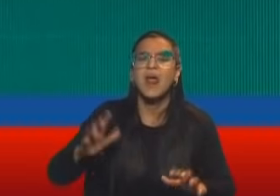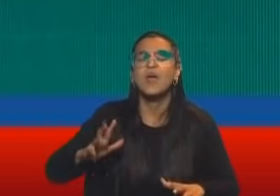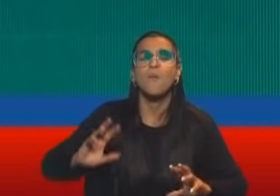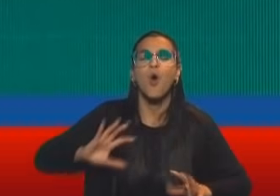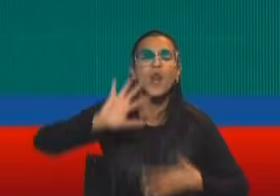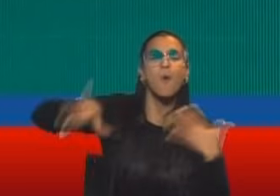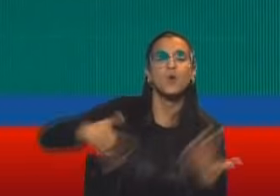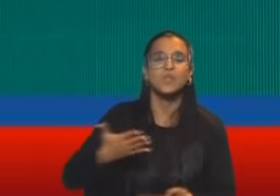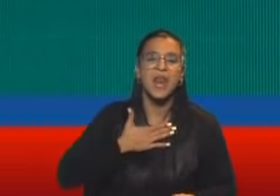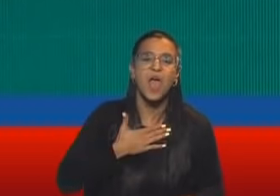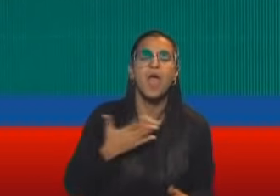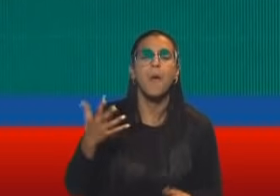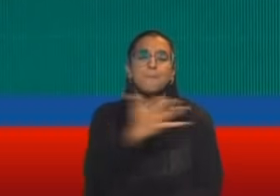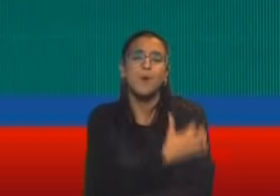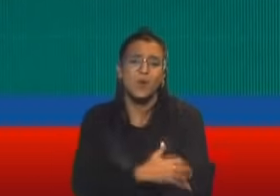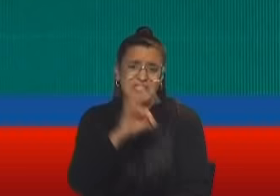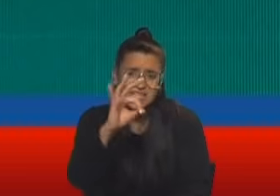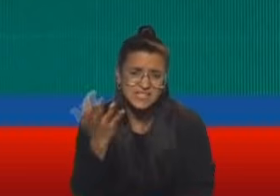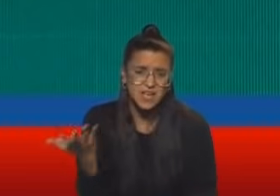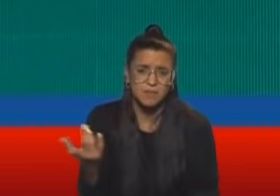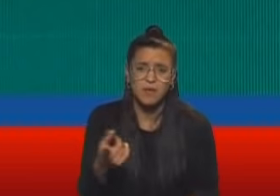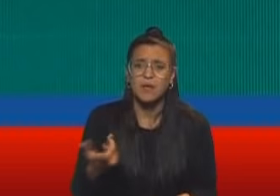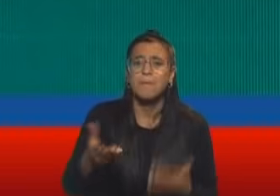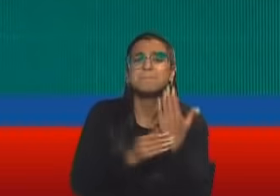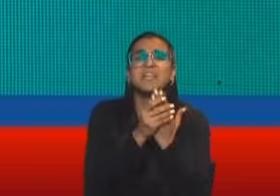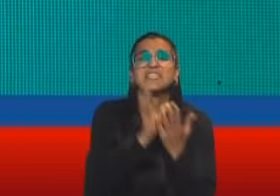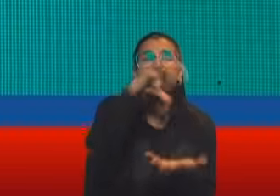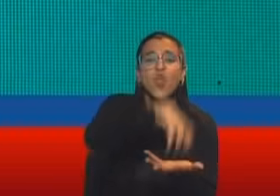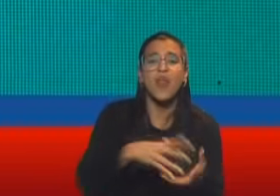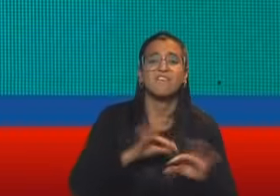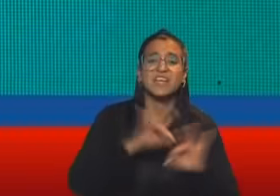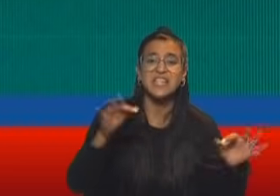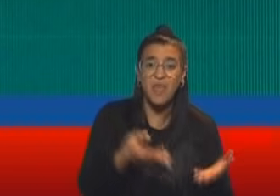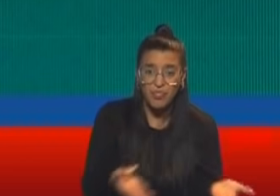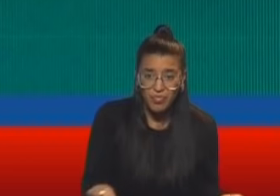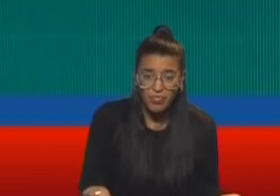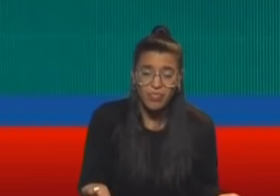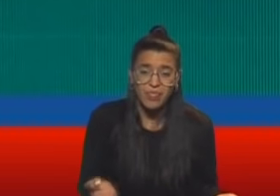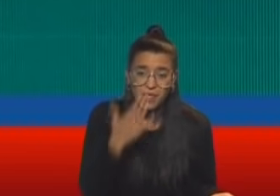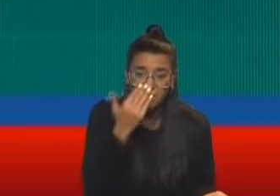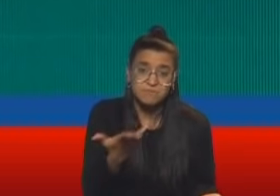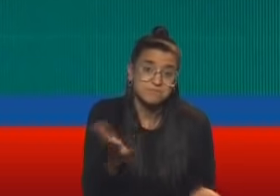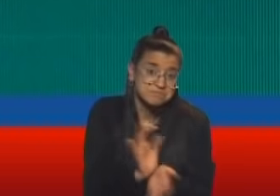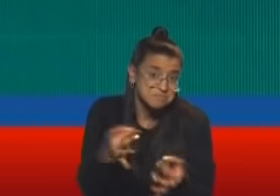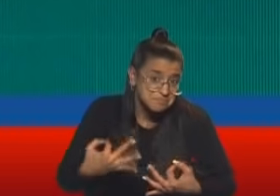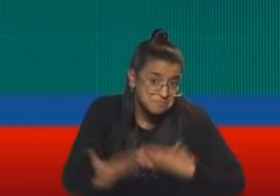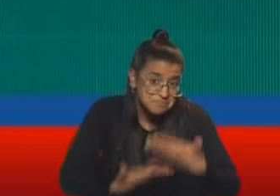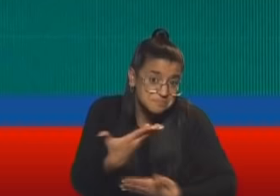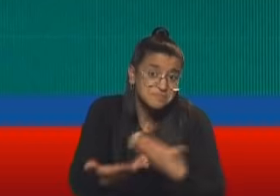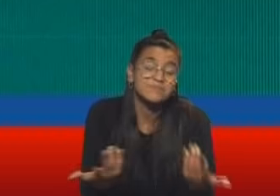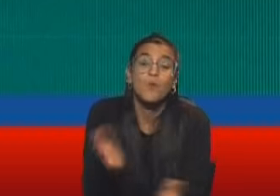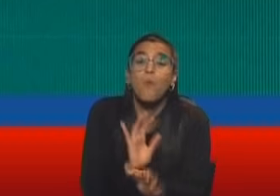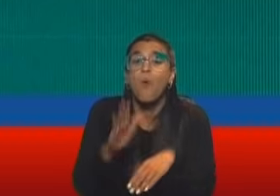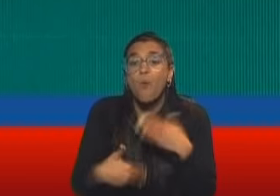la alegría, pobreza, cero, digo, consignas que cualquiera... Ministerio de la felicidad. Claro, bueno, y sin embargo funcionó, digo, el riesgo de jugar con